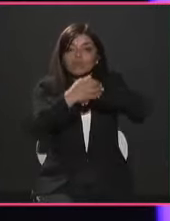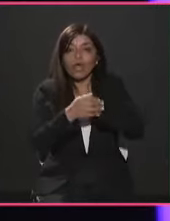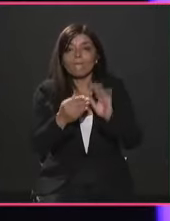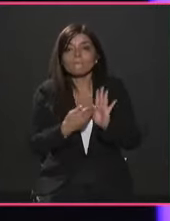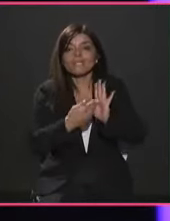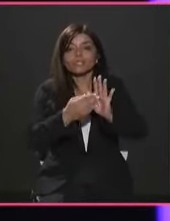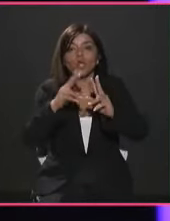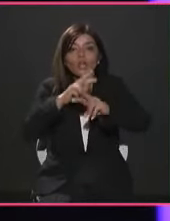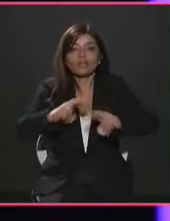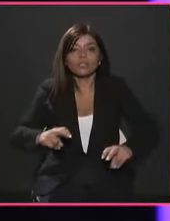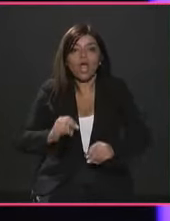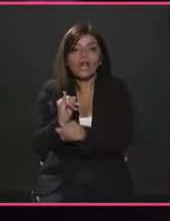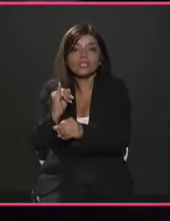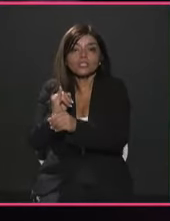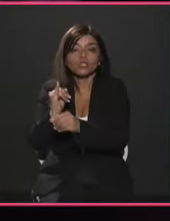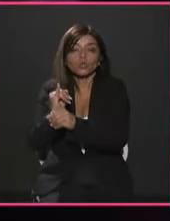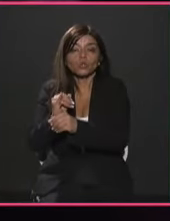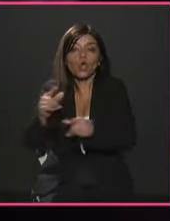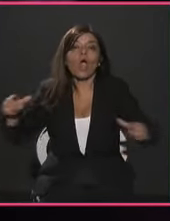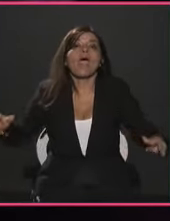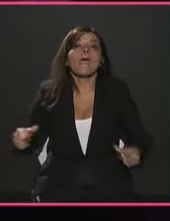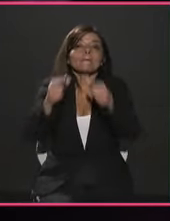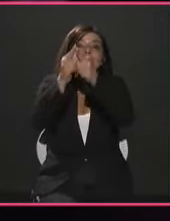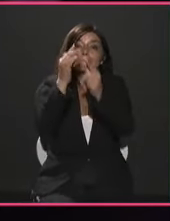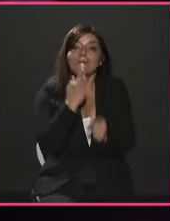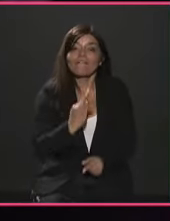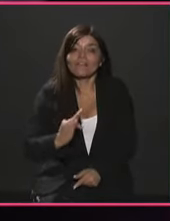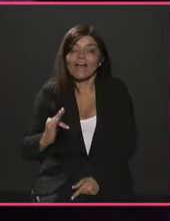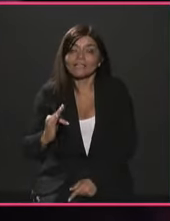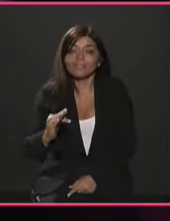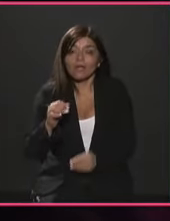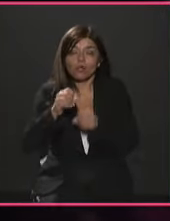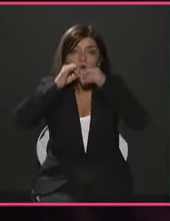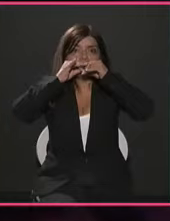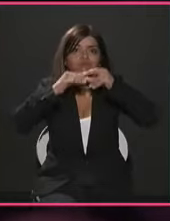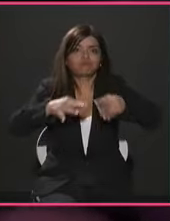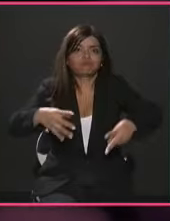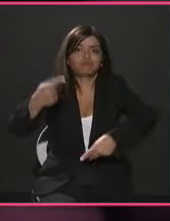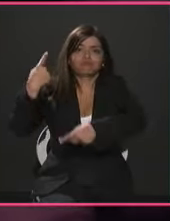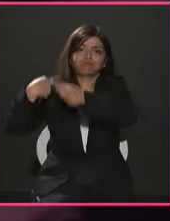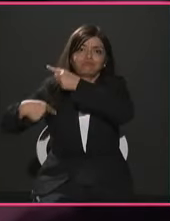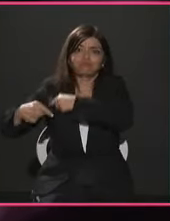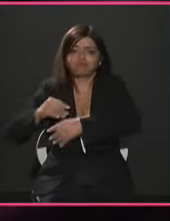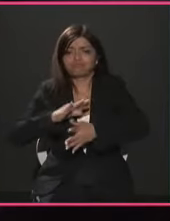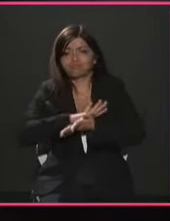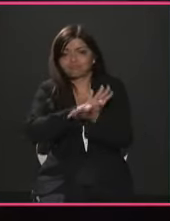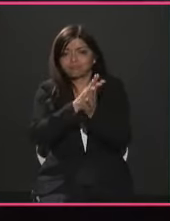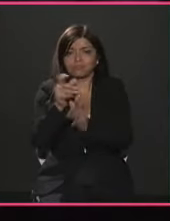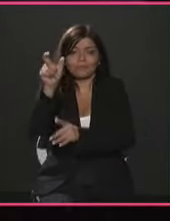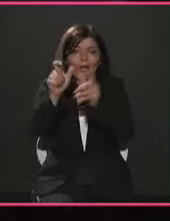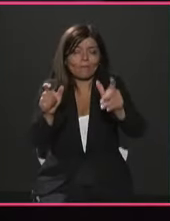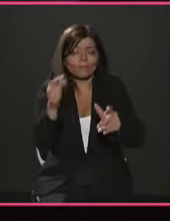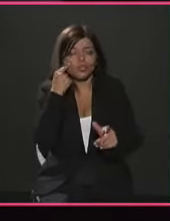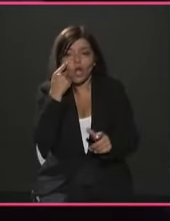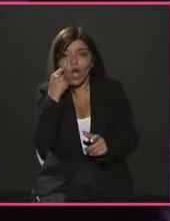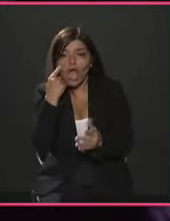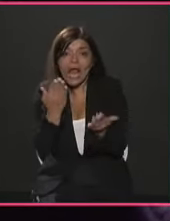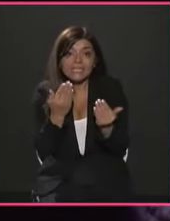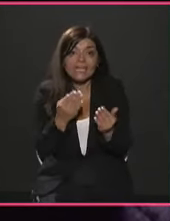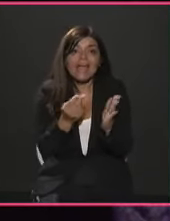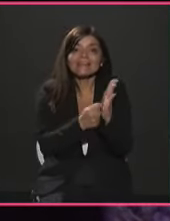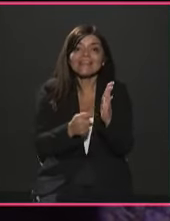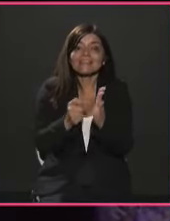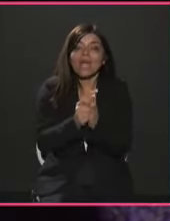presentó su investigación al instituto de paster en París y después de eso la historia se volvió viral en muy buena manera porque los pacientes de todo el mundo que necesitaban este